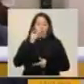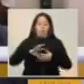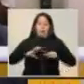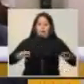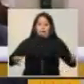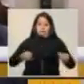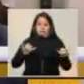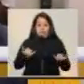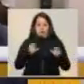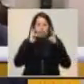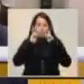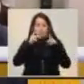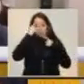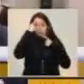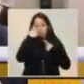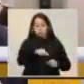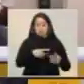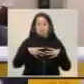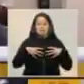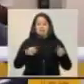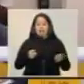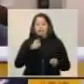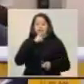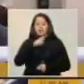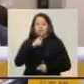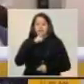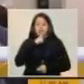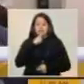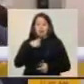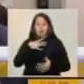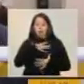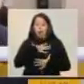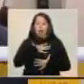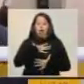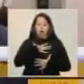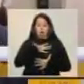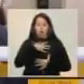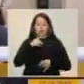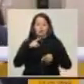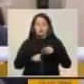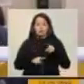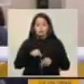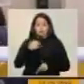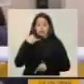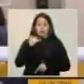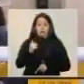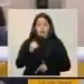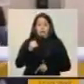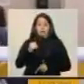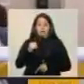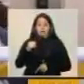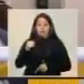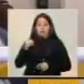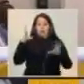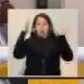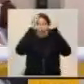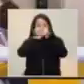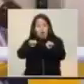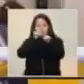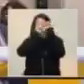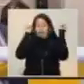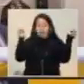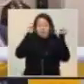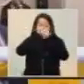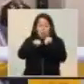a la intemperie, se encuentra en un estado de salud bastante delicado, tiene una bronquitis, vive a la intemperie en la oscuridad día y noche